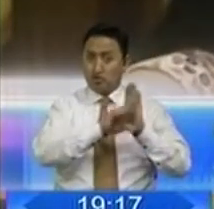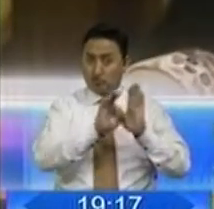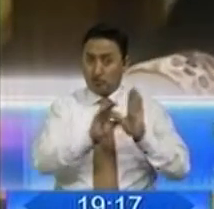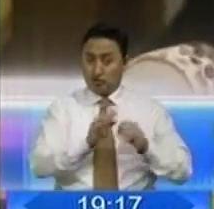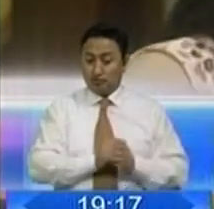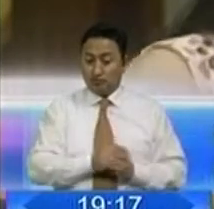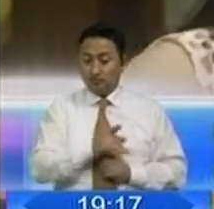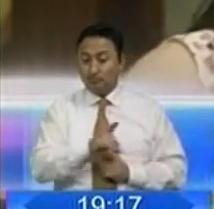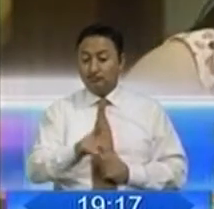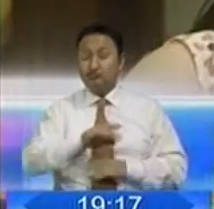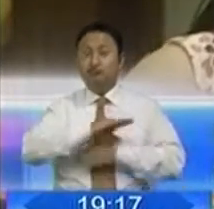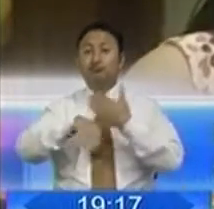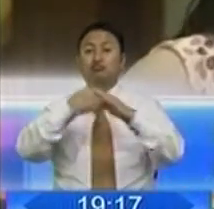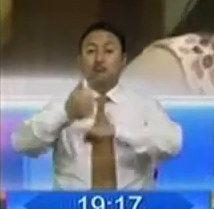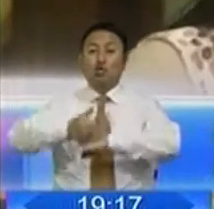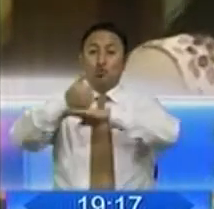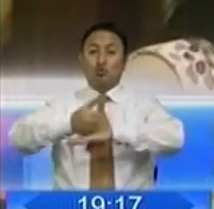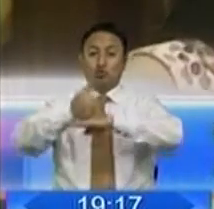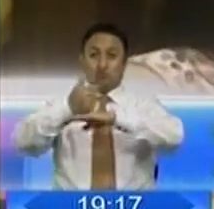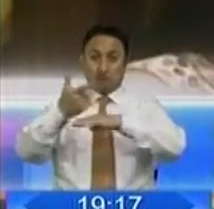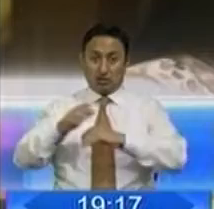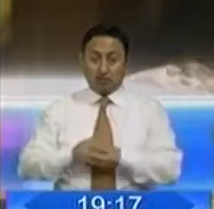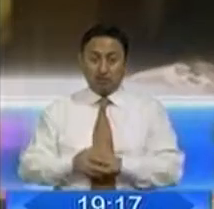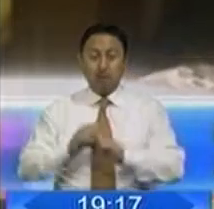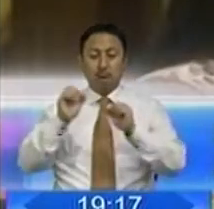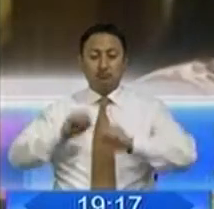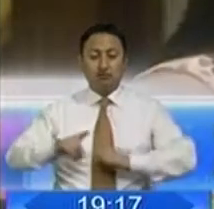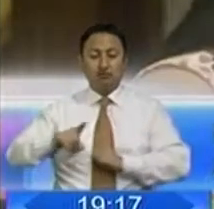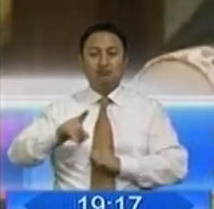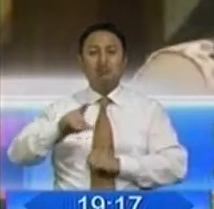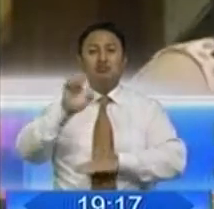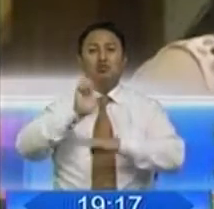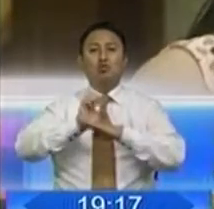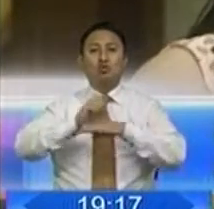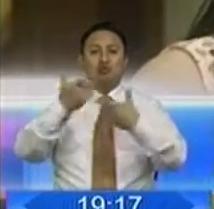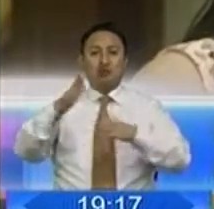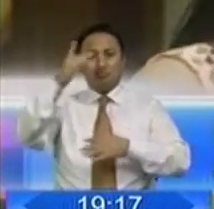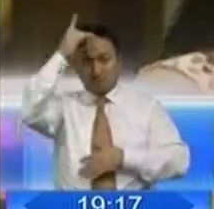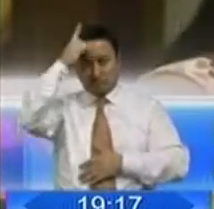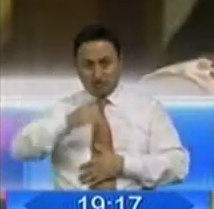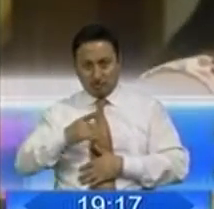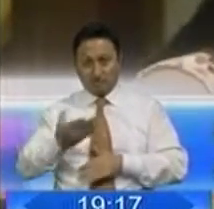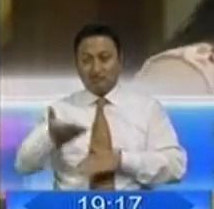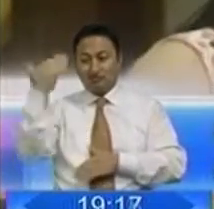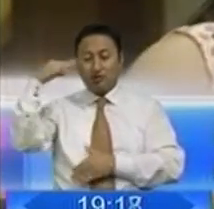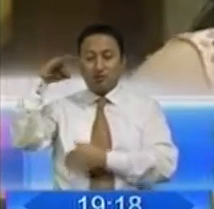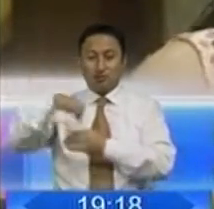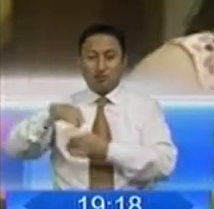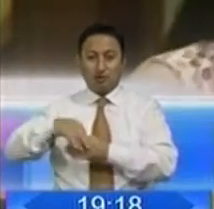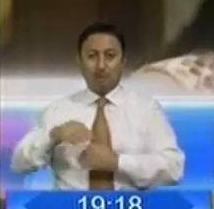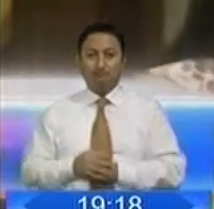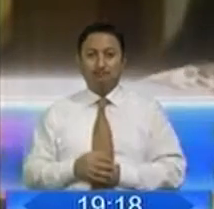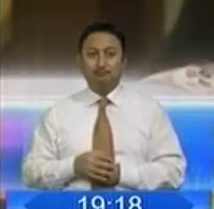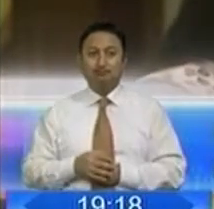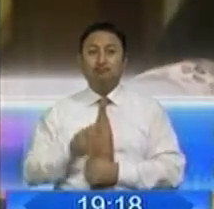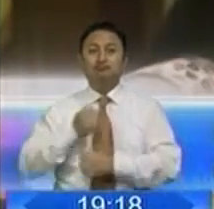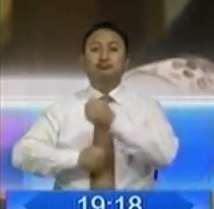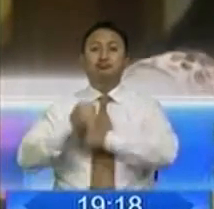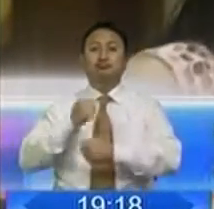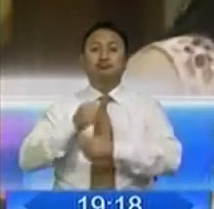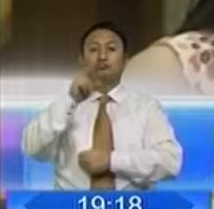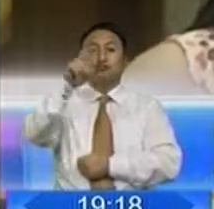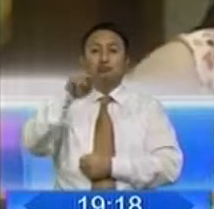de nombrar a todas estas autoridades, porque así lo decidió el pueblo soberano en una consulta popular en el año